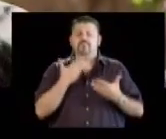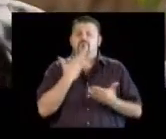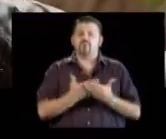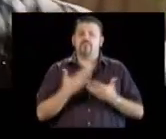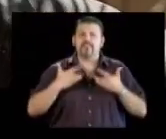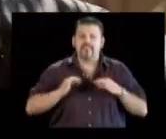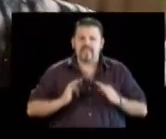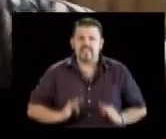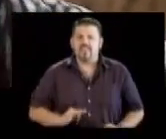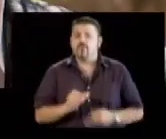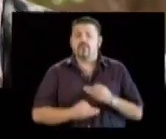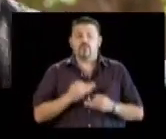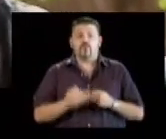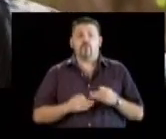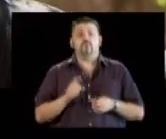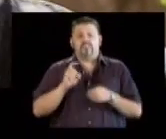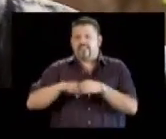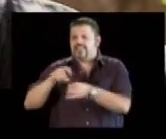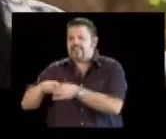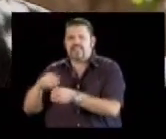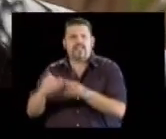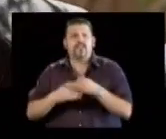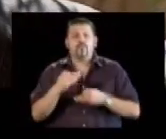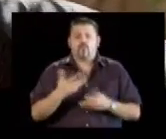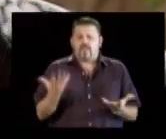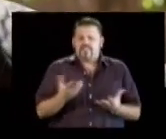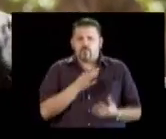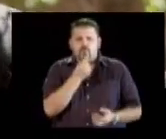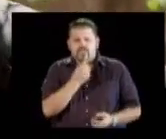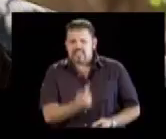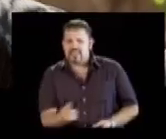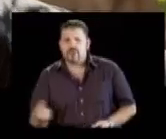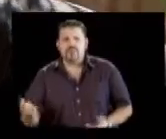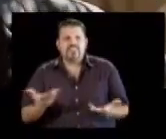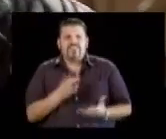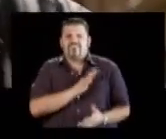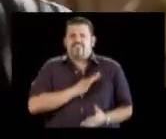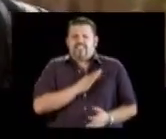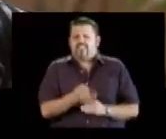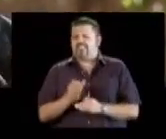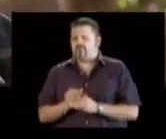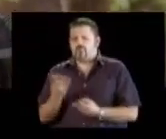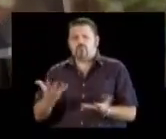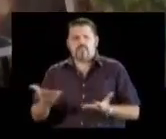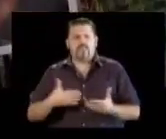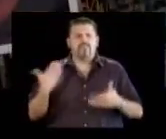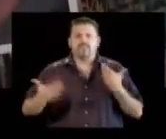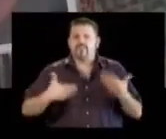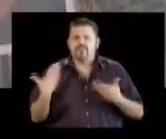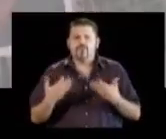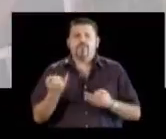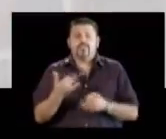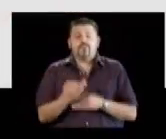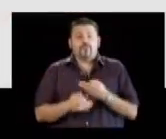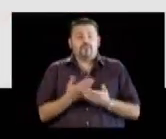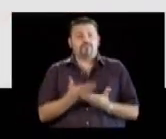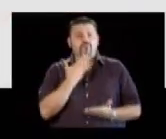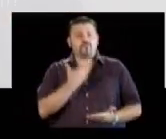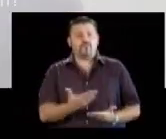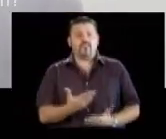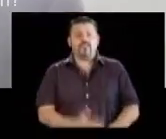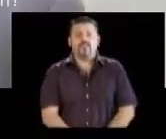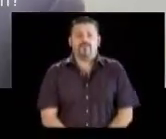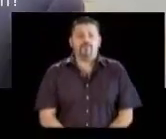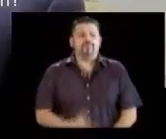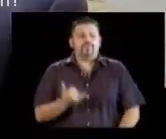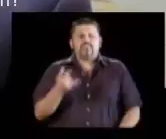proyecto verdaderamente integral encaminado a hacer niños felices, exitosos y que se conviertan en líderes de su comunidad.